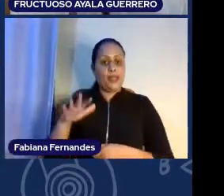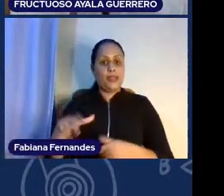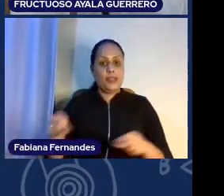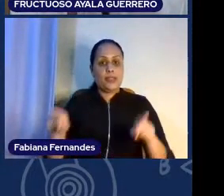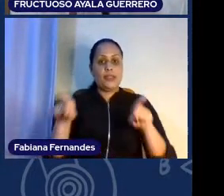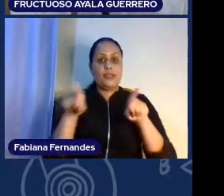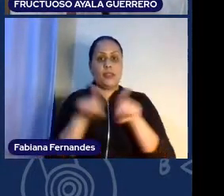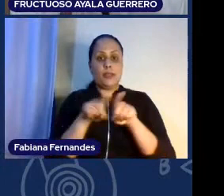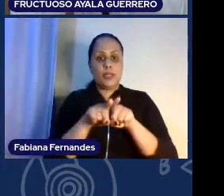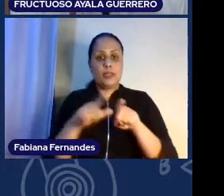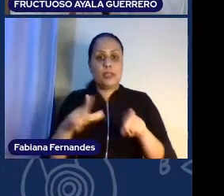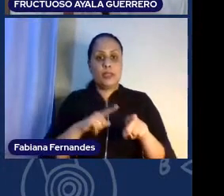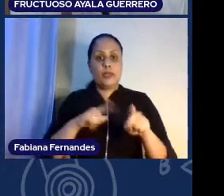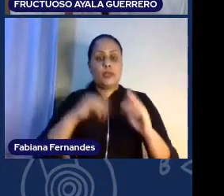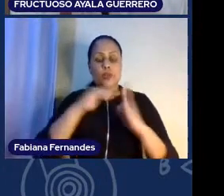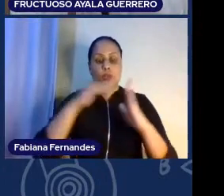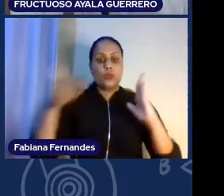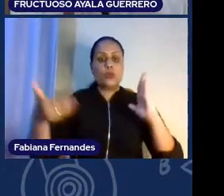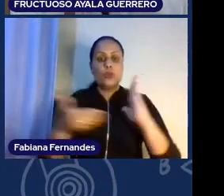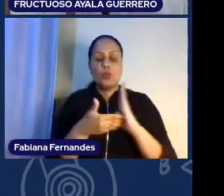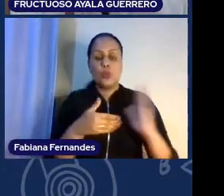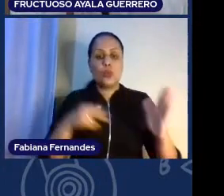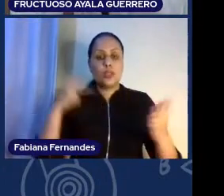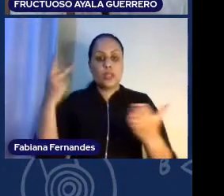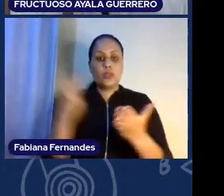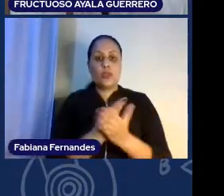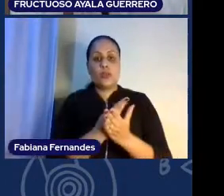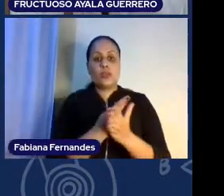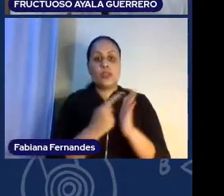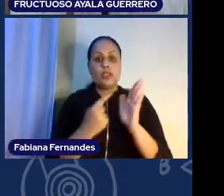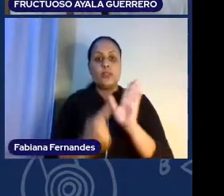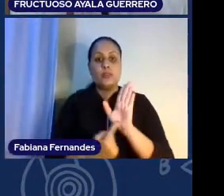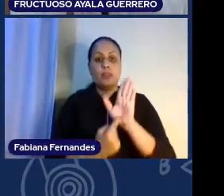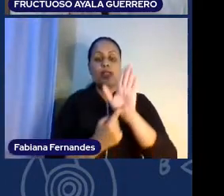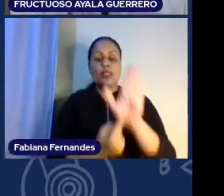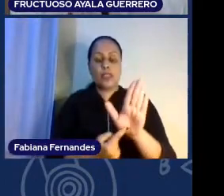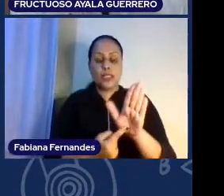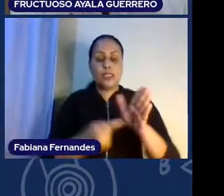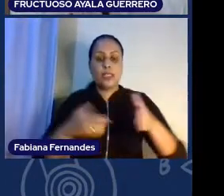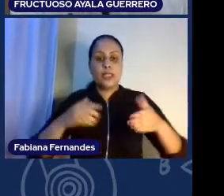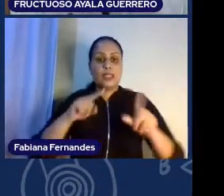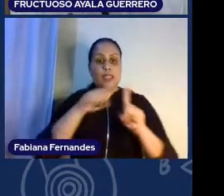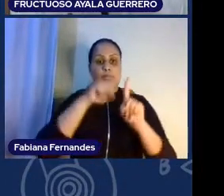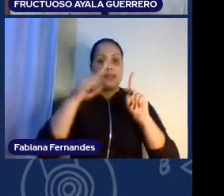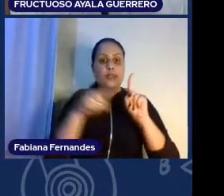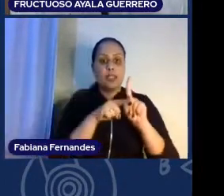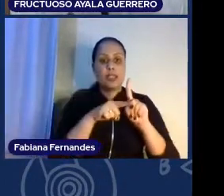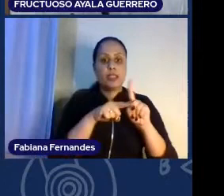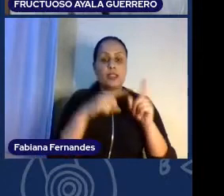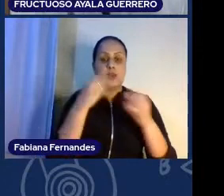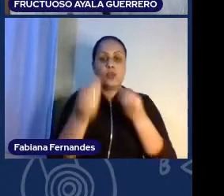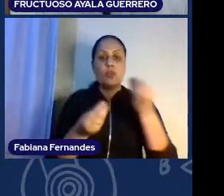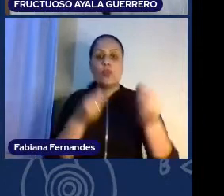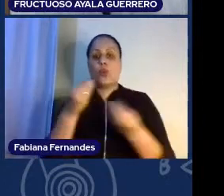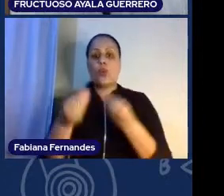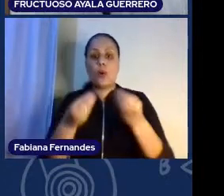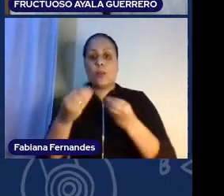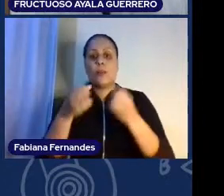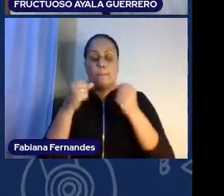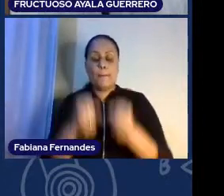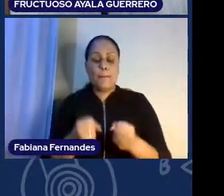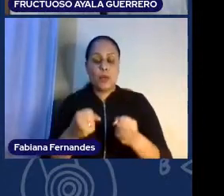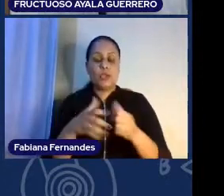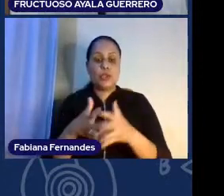resaltar todos los fenómenos que se presentan durante la gestación, cómo el desarrollo del cerebro es tan complicado